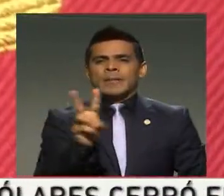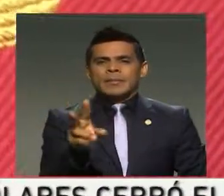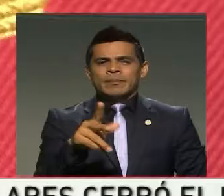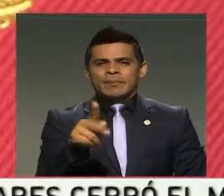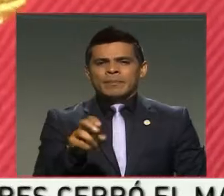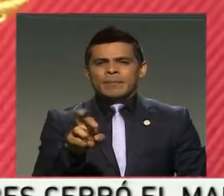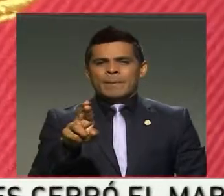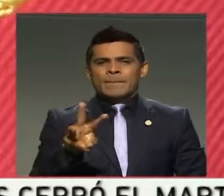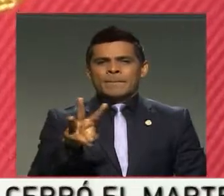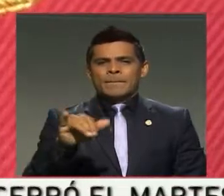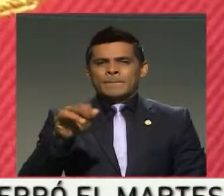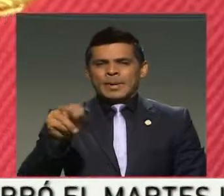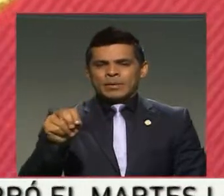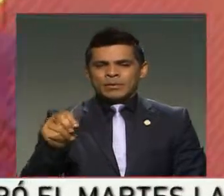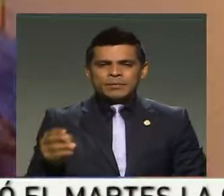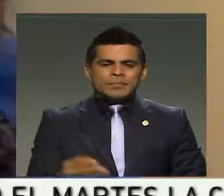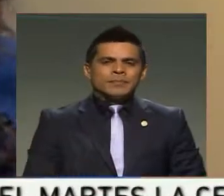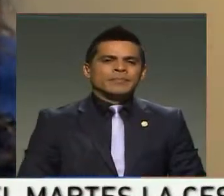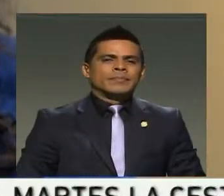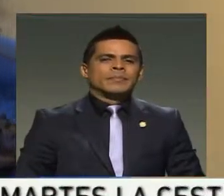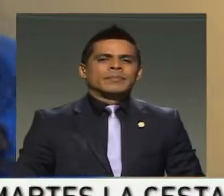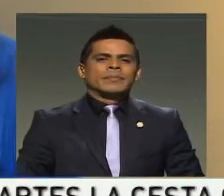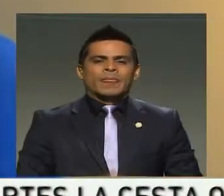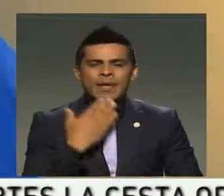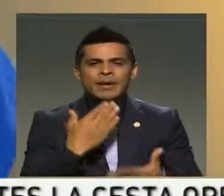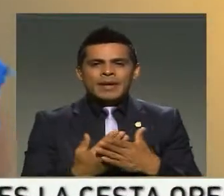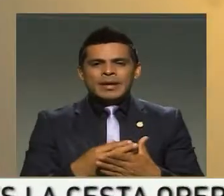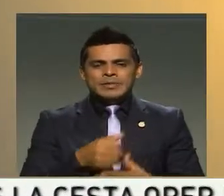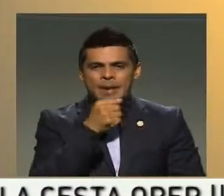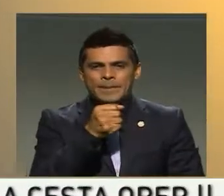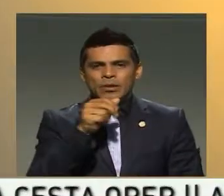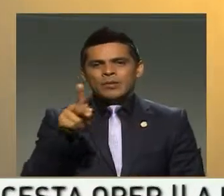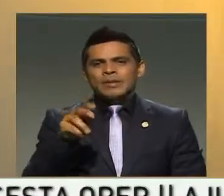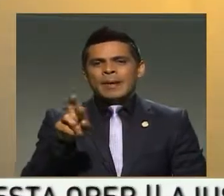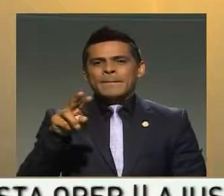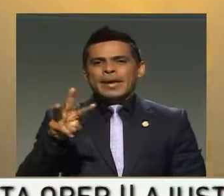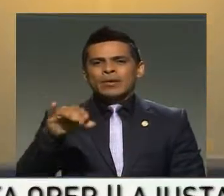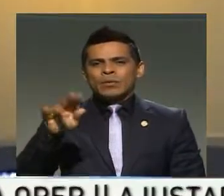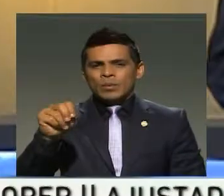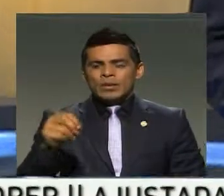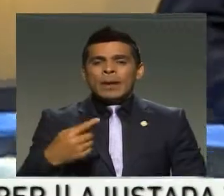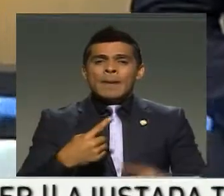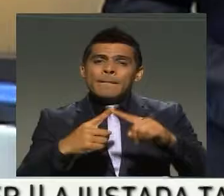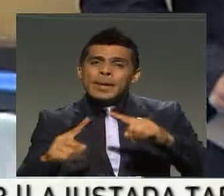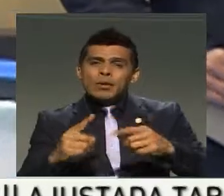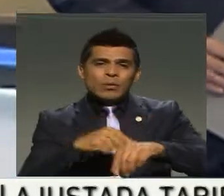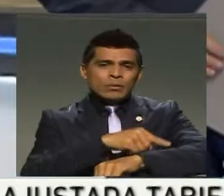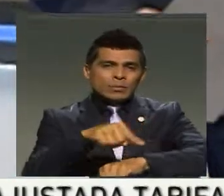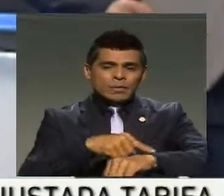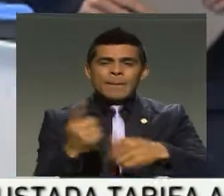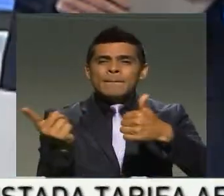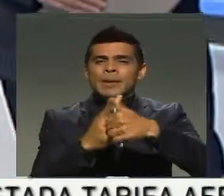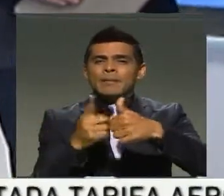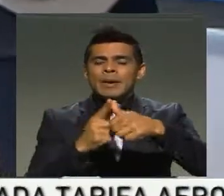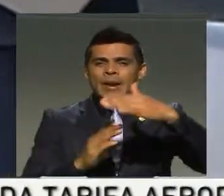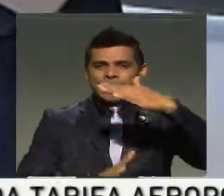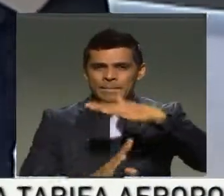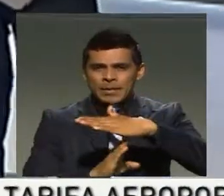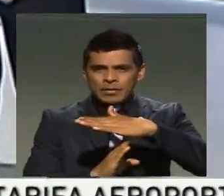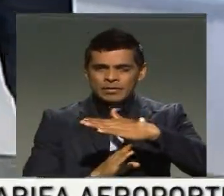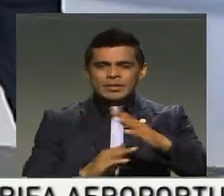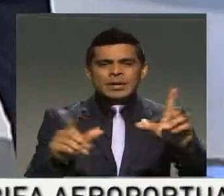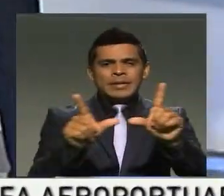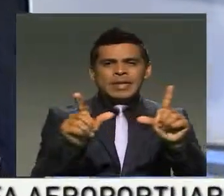Mosquera, Noticias Canal I. Gracias, Perwin, por tu reporte, pero ha llegado el momento de hacer nuestra primera pausa acá